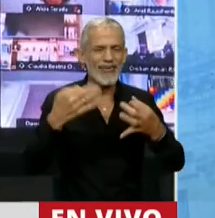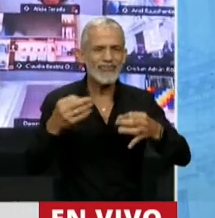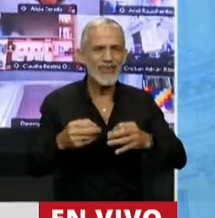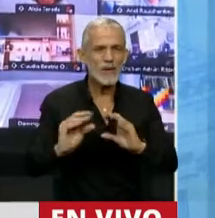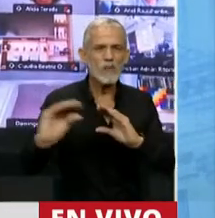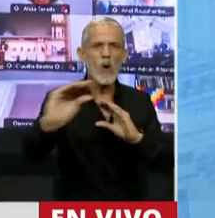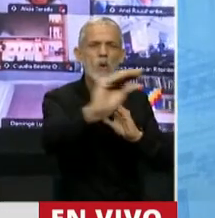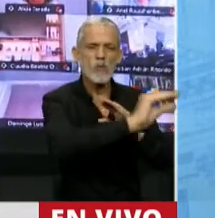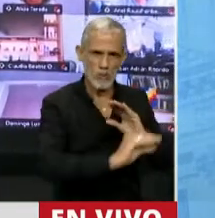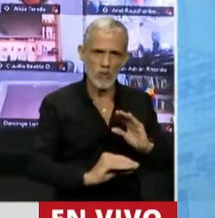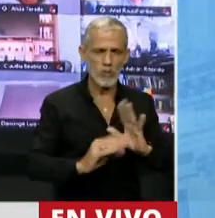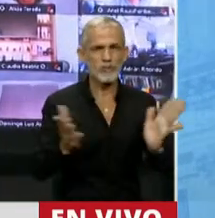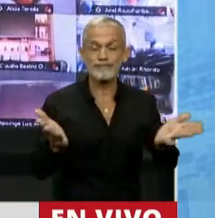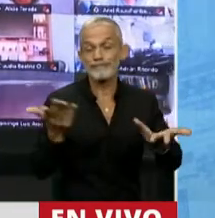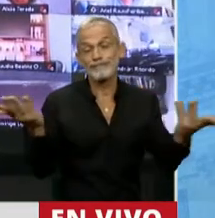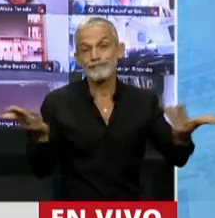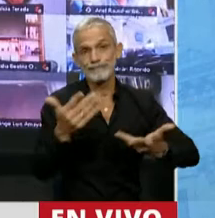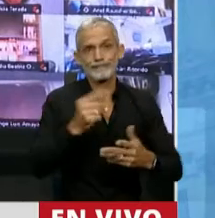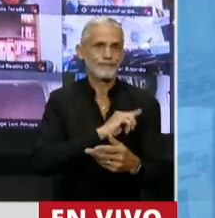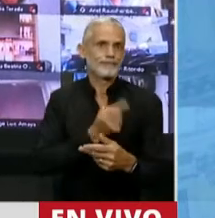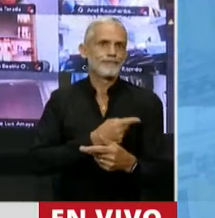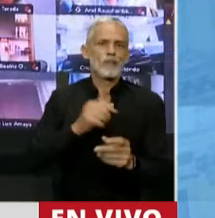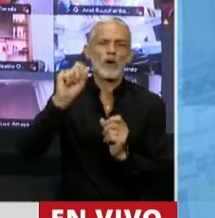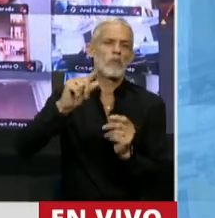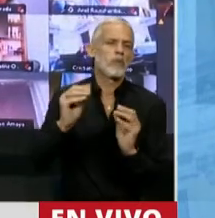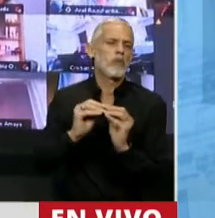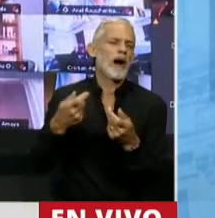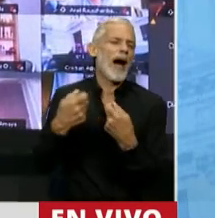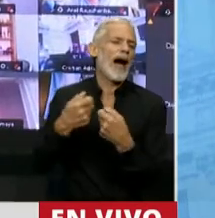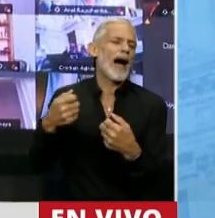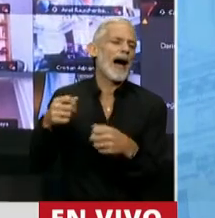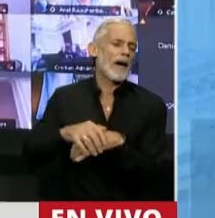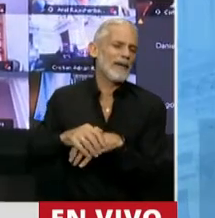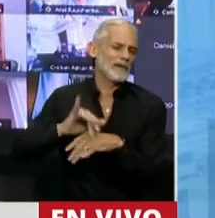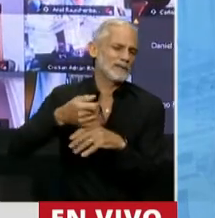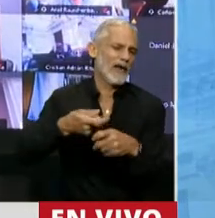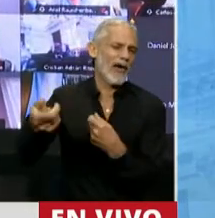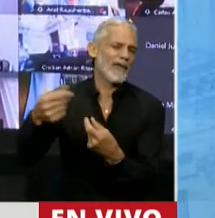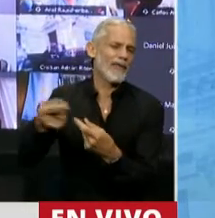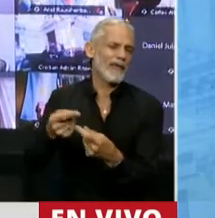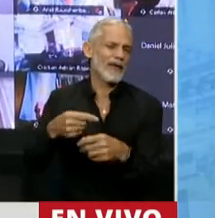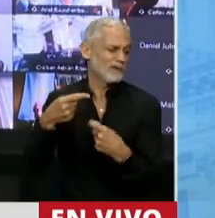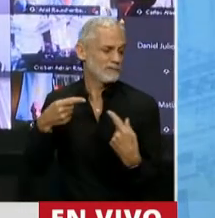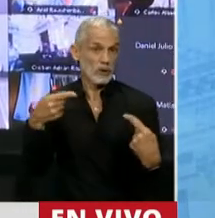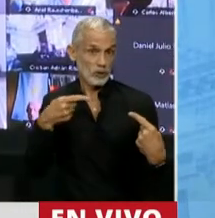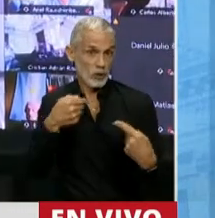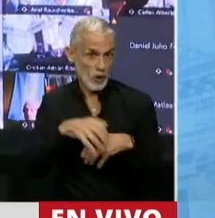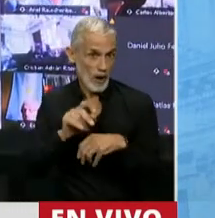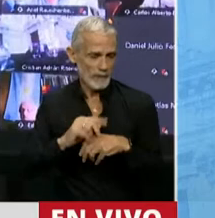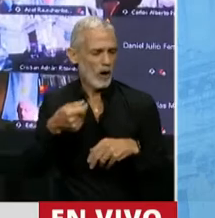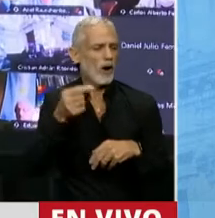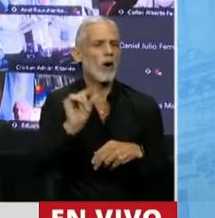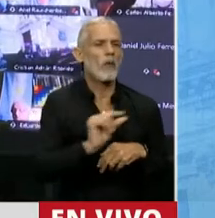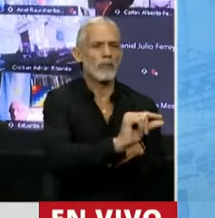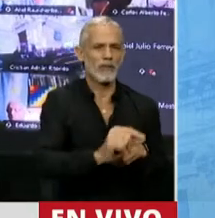la coparticipación. Pero bueno, se ve que hacen un federalismo de amigos. Pero también, presidente, vemos que en esta idea de